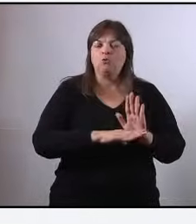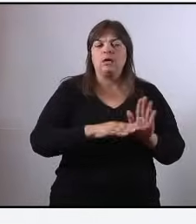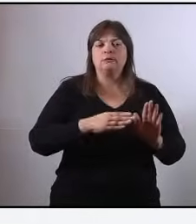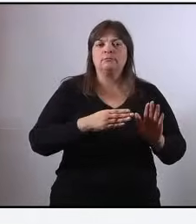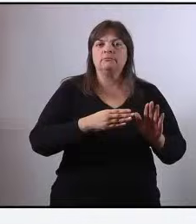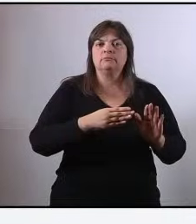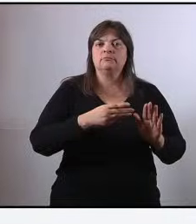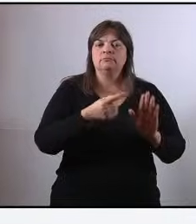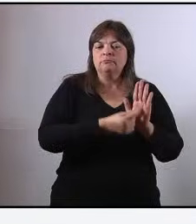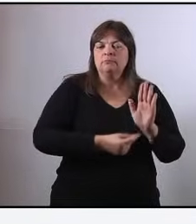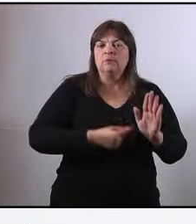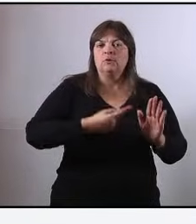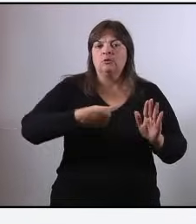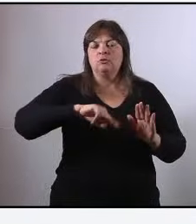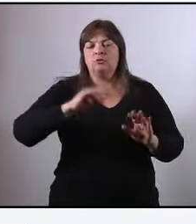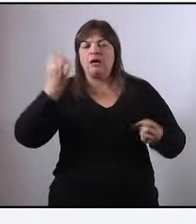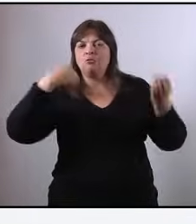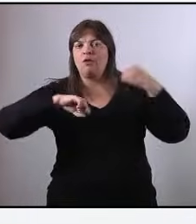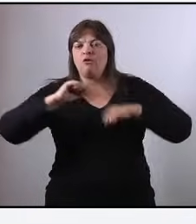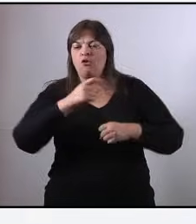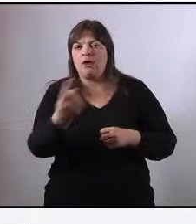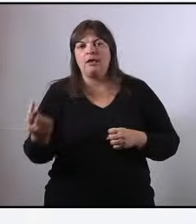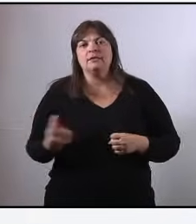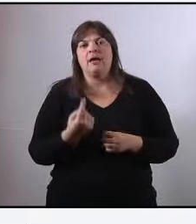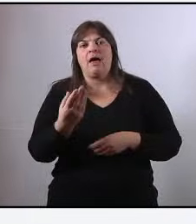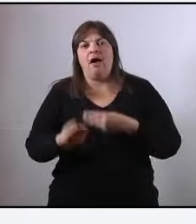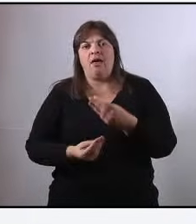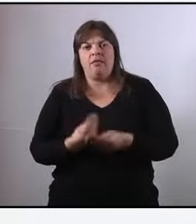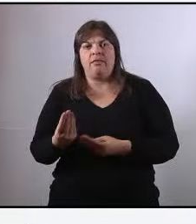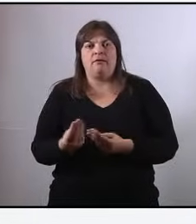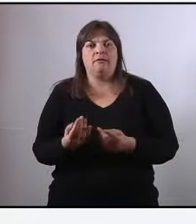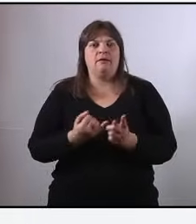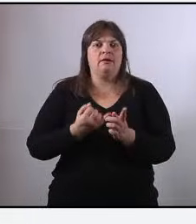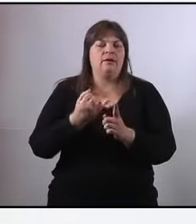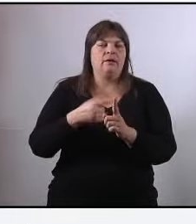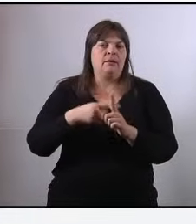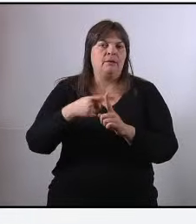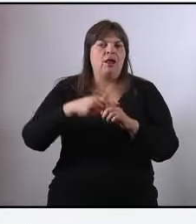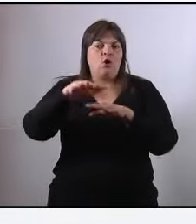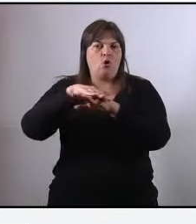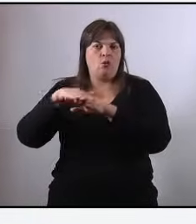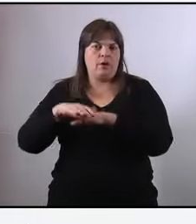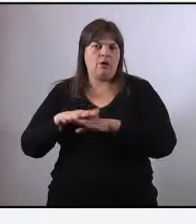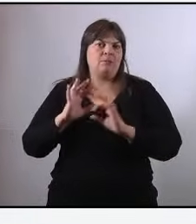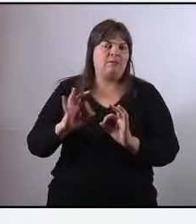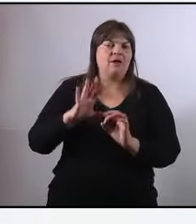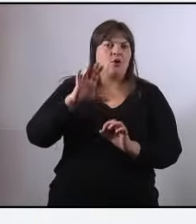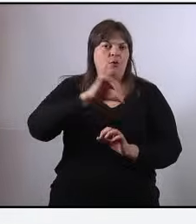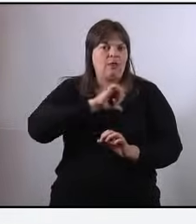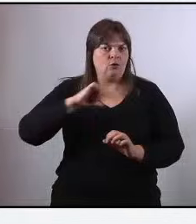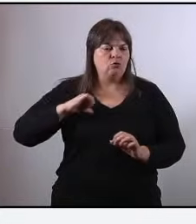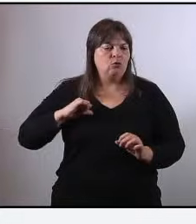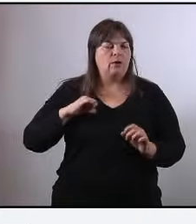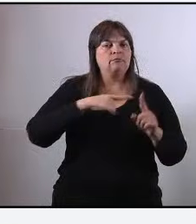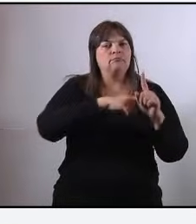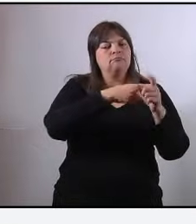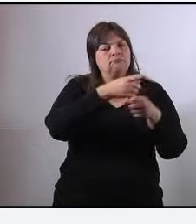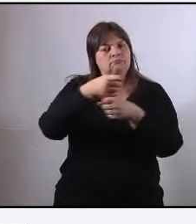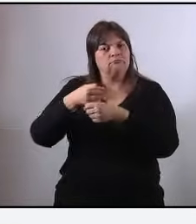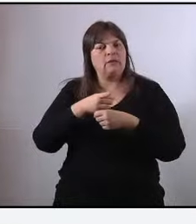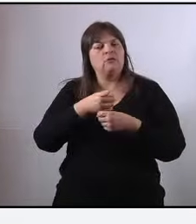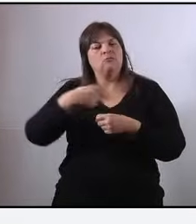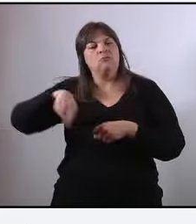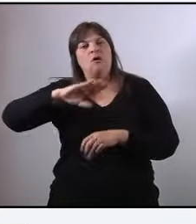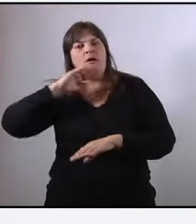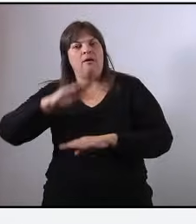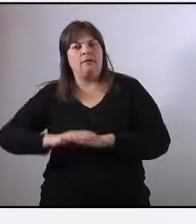son las actuaciones que tienen que ir desarrollando los distintos niveles de gobierno, en particular las comunidades autónomas, y a eso me